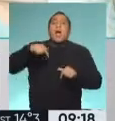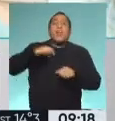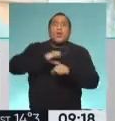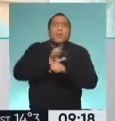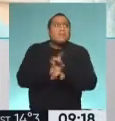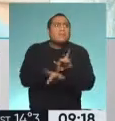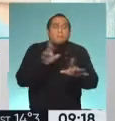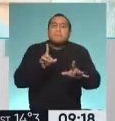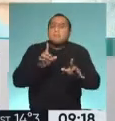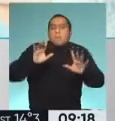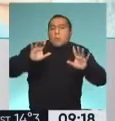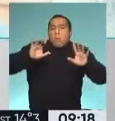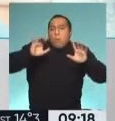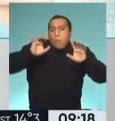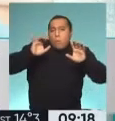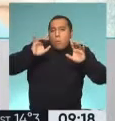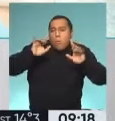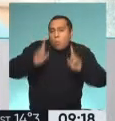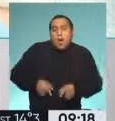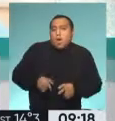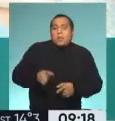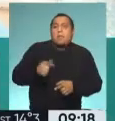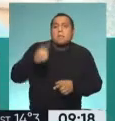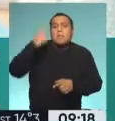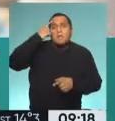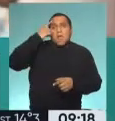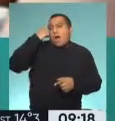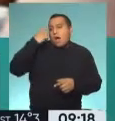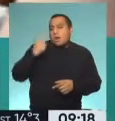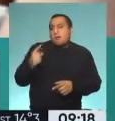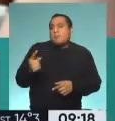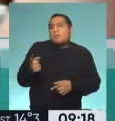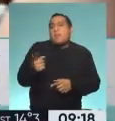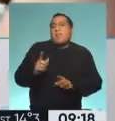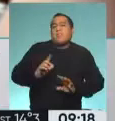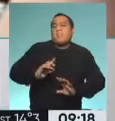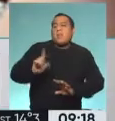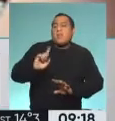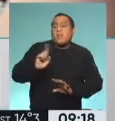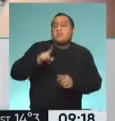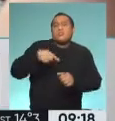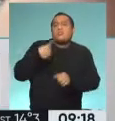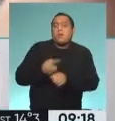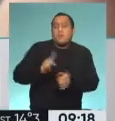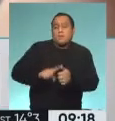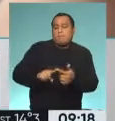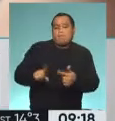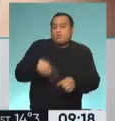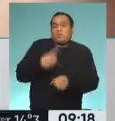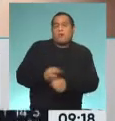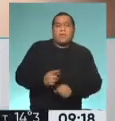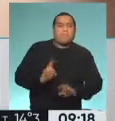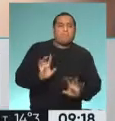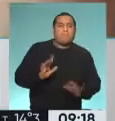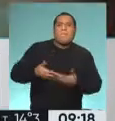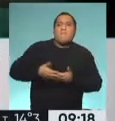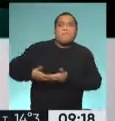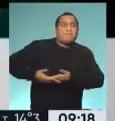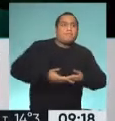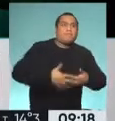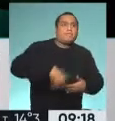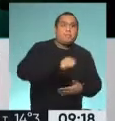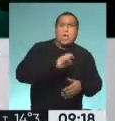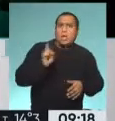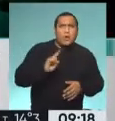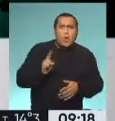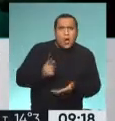este contexto no nos debería impedir poder realizar estas prácticas que, como te digo, la evidencia sustentan y nos